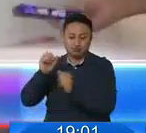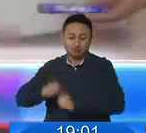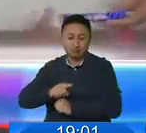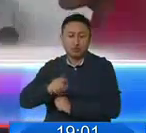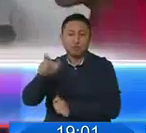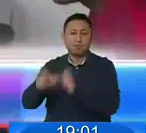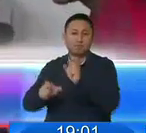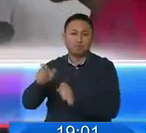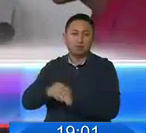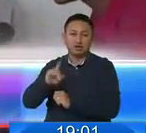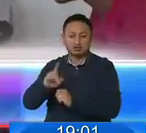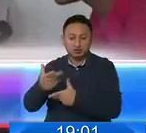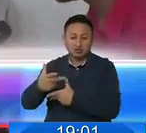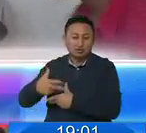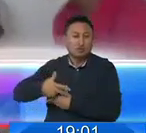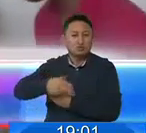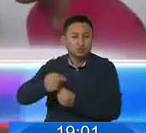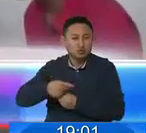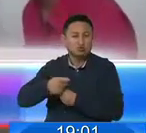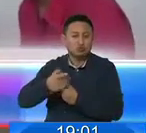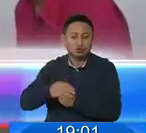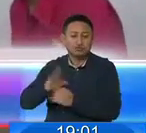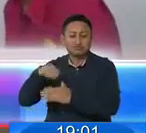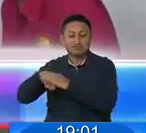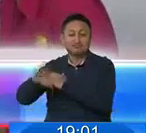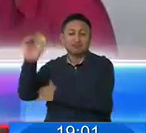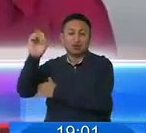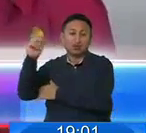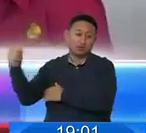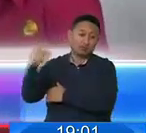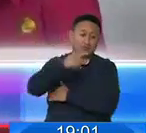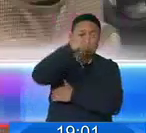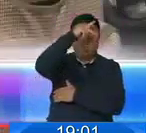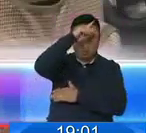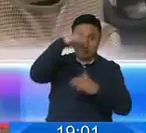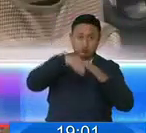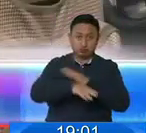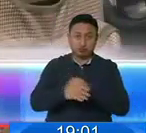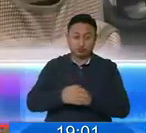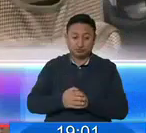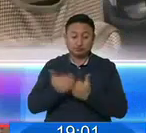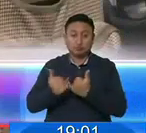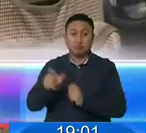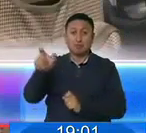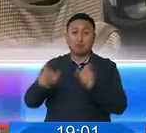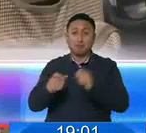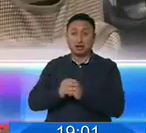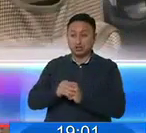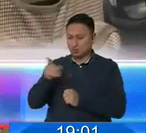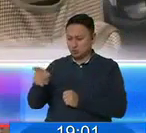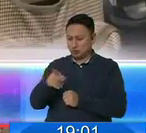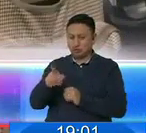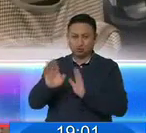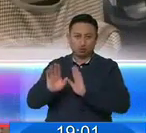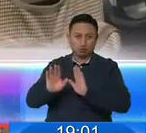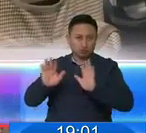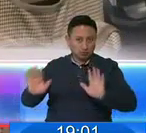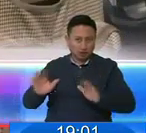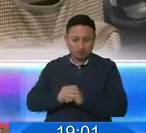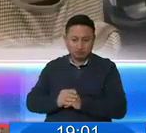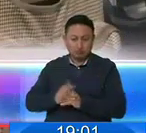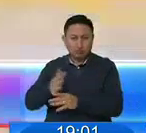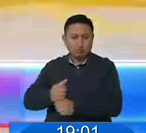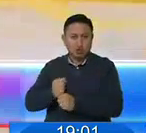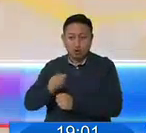el flujo de ciudadanos venezolanos que llegan a estos dos países, no busca estigmatizar a esta población, sino garantizar